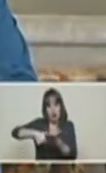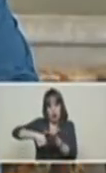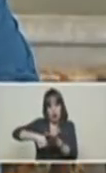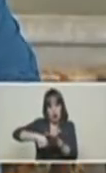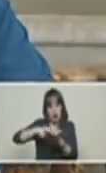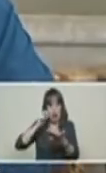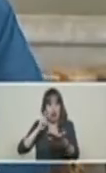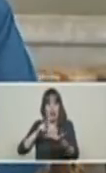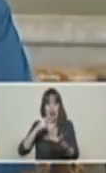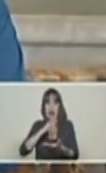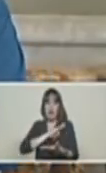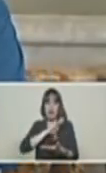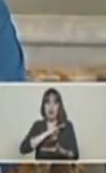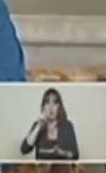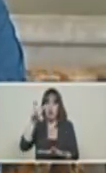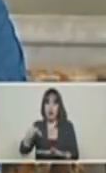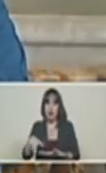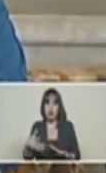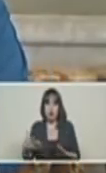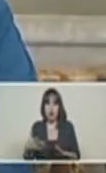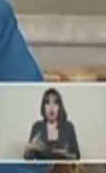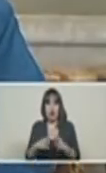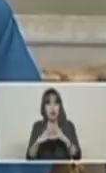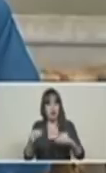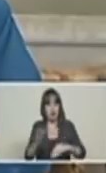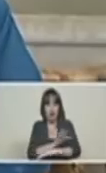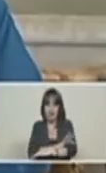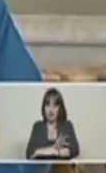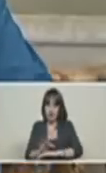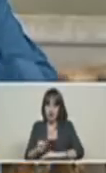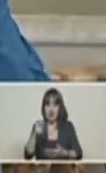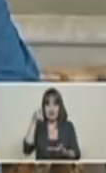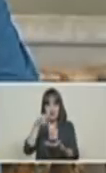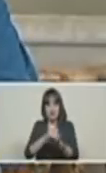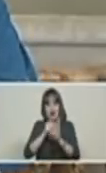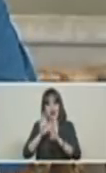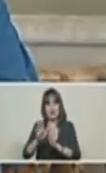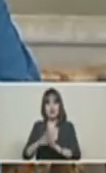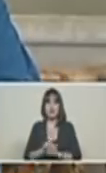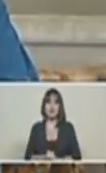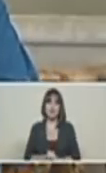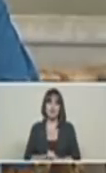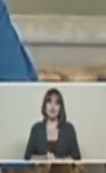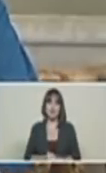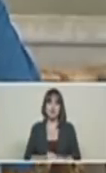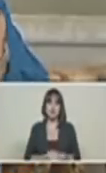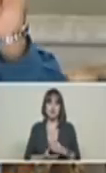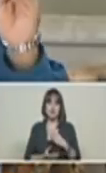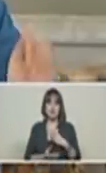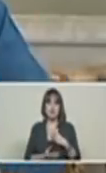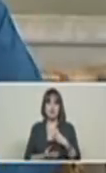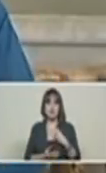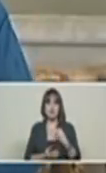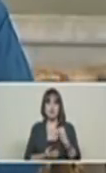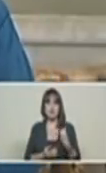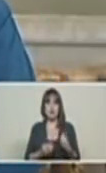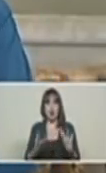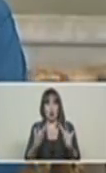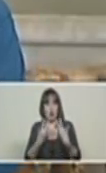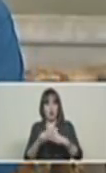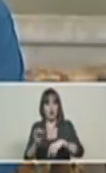para acabar, sobre todo en todos los estados fronterizos, y sobre todo y en especial los estados fronterizos con Colombia,